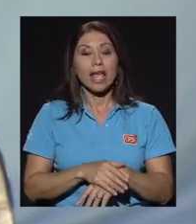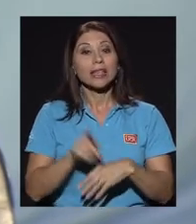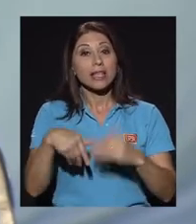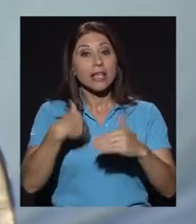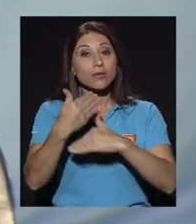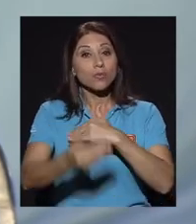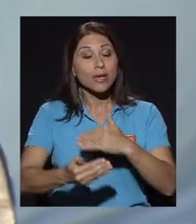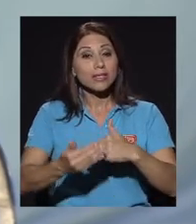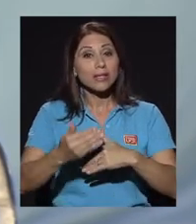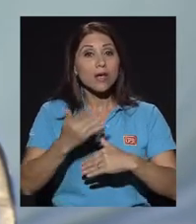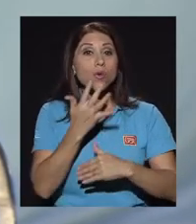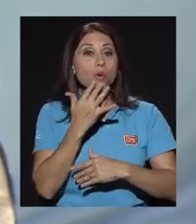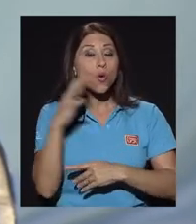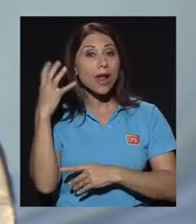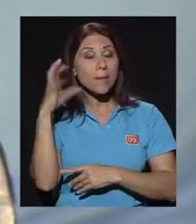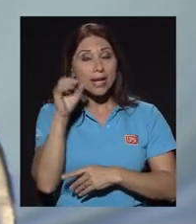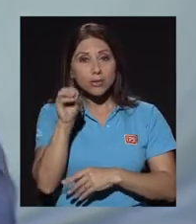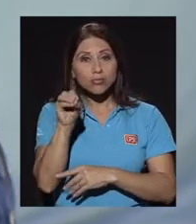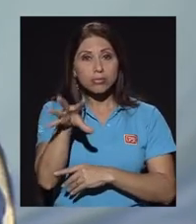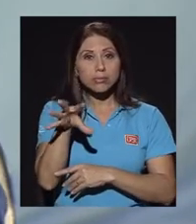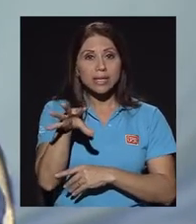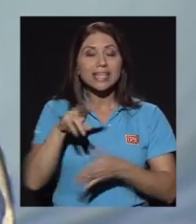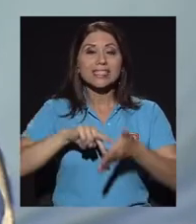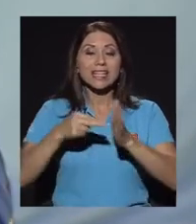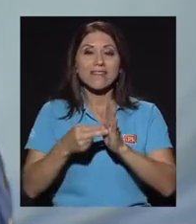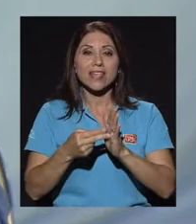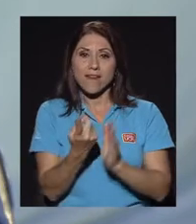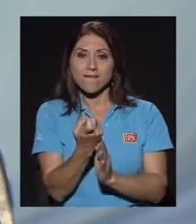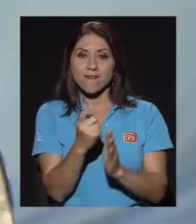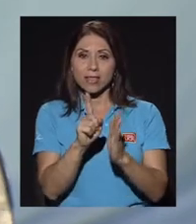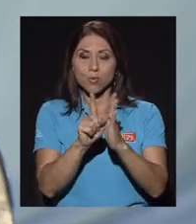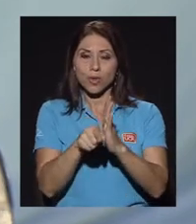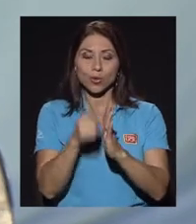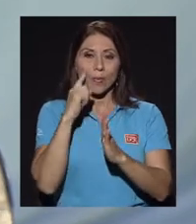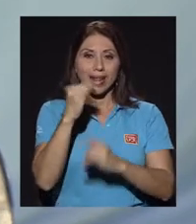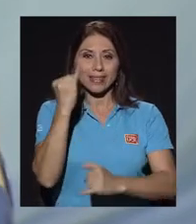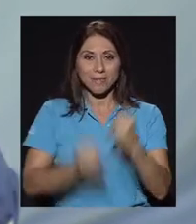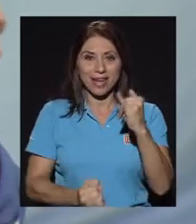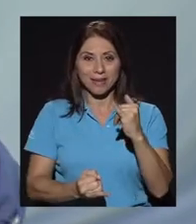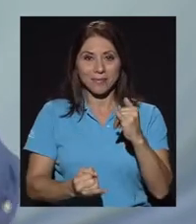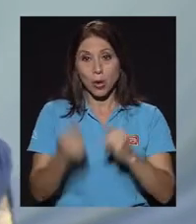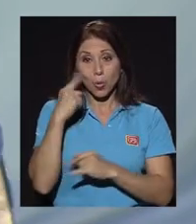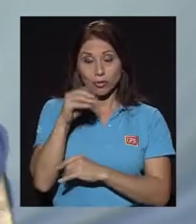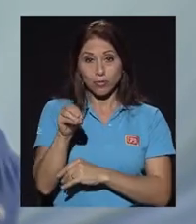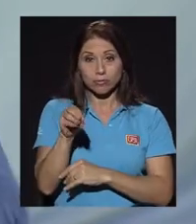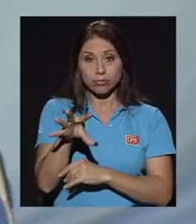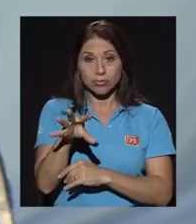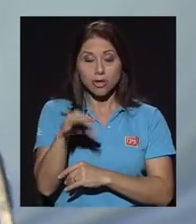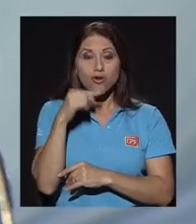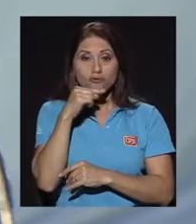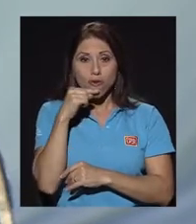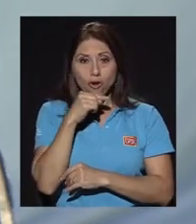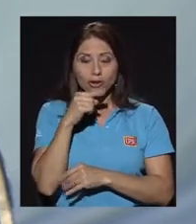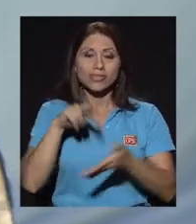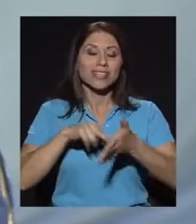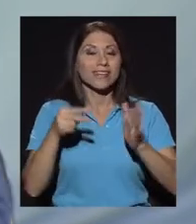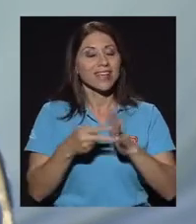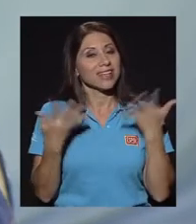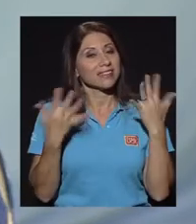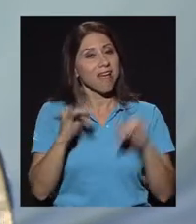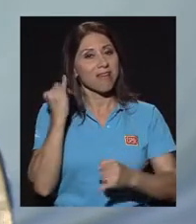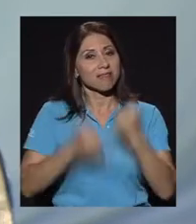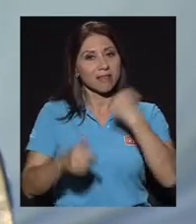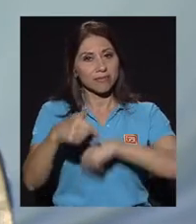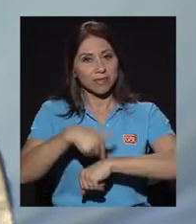luz amarilla, eso indica que les queda 1 minuto para poder terminar, y cuando se encienda la luz roja, eso significa que